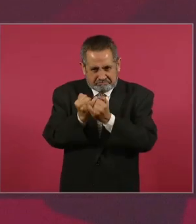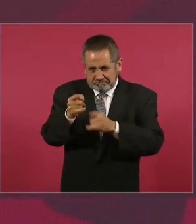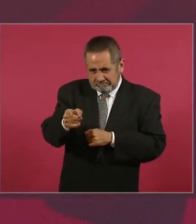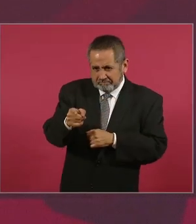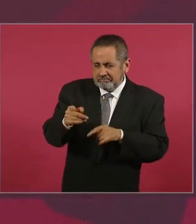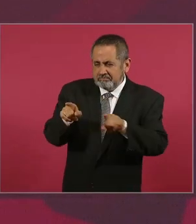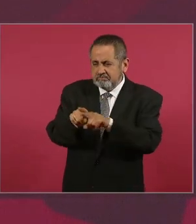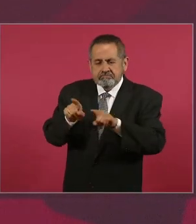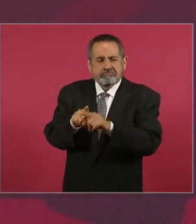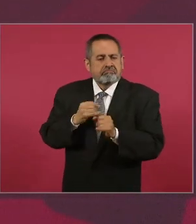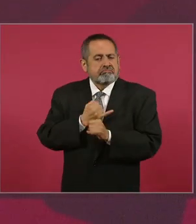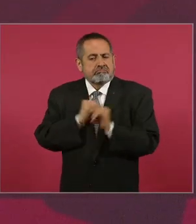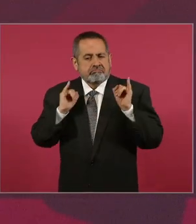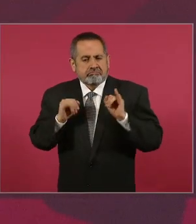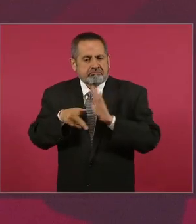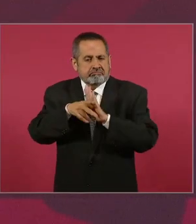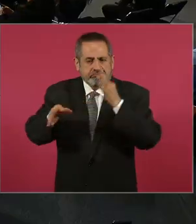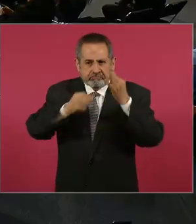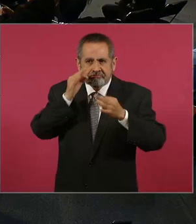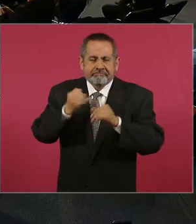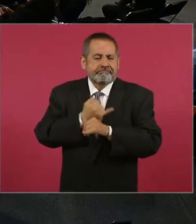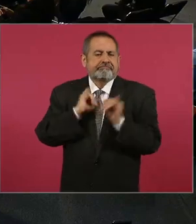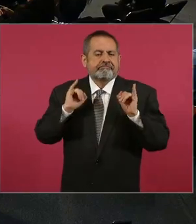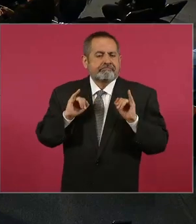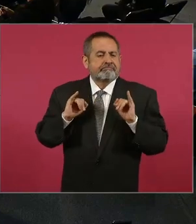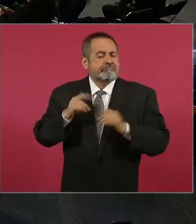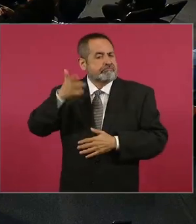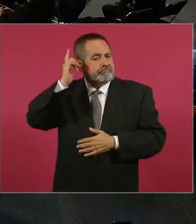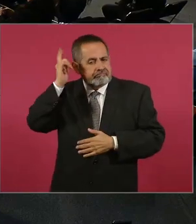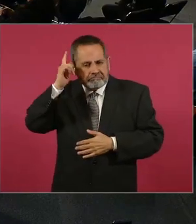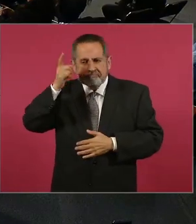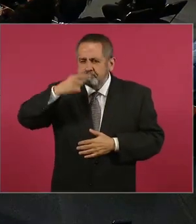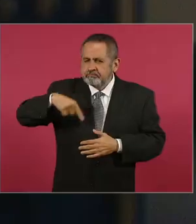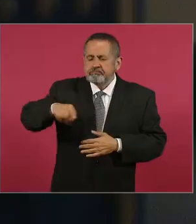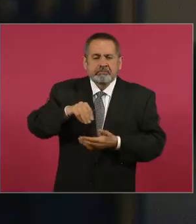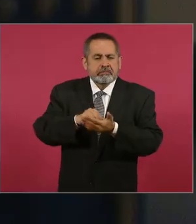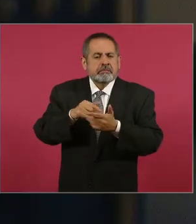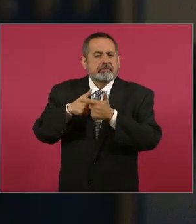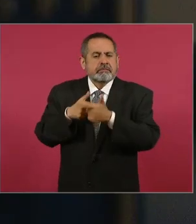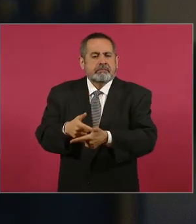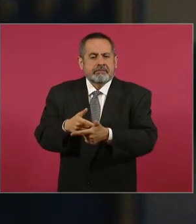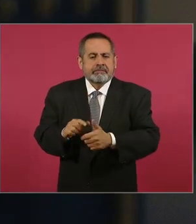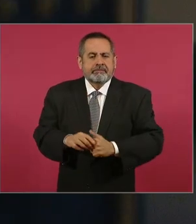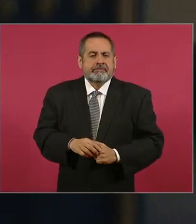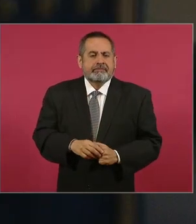periodistas independientes, ¿sí? Y que se sigan